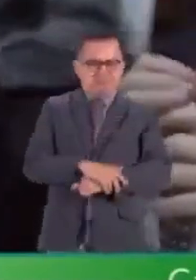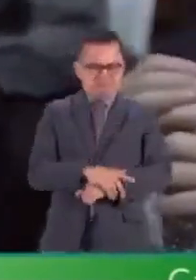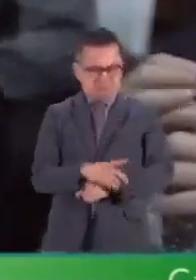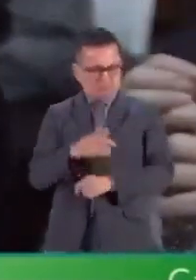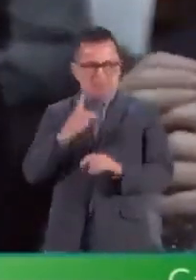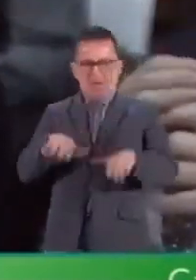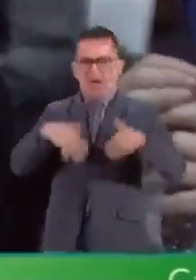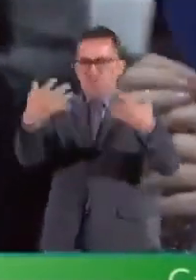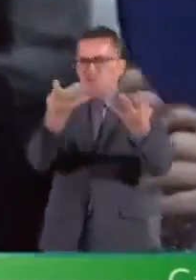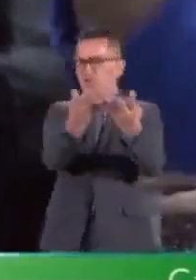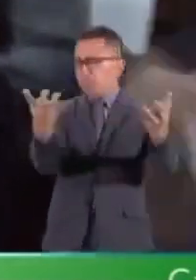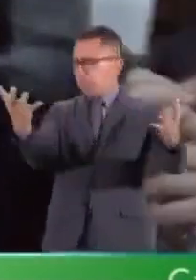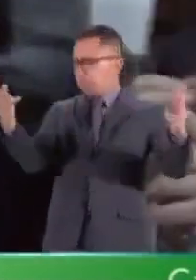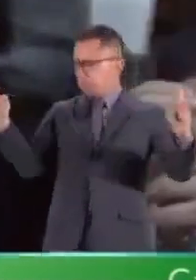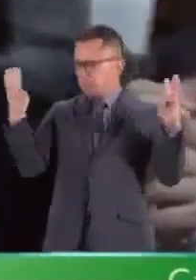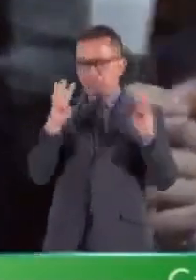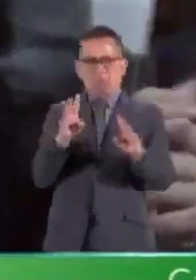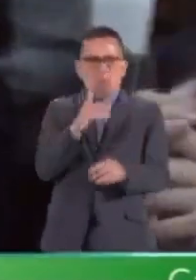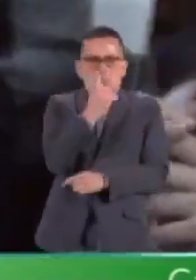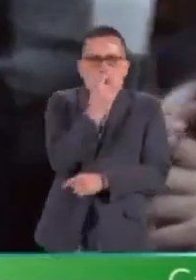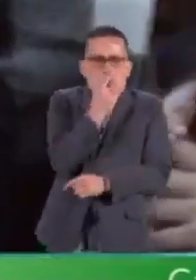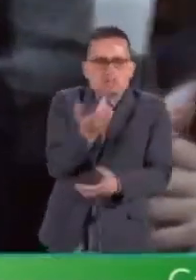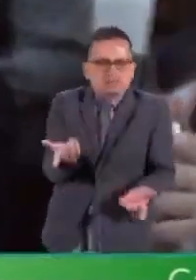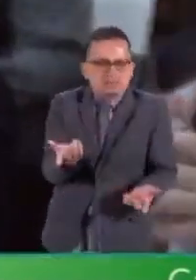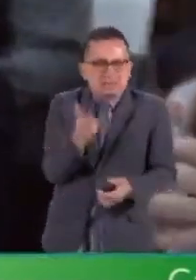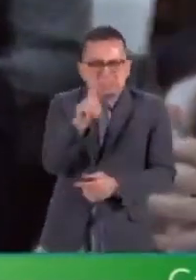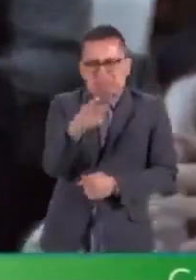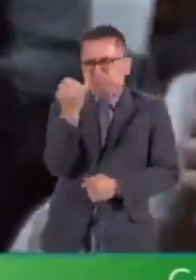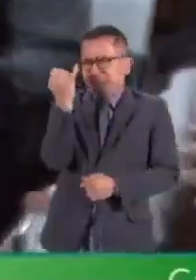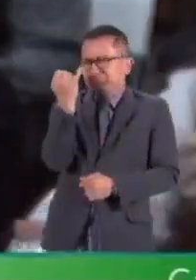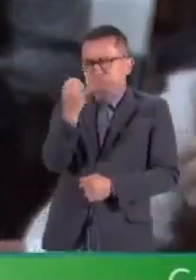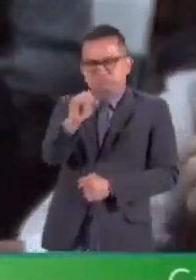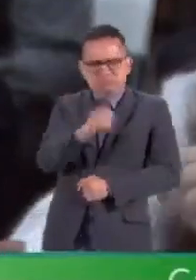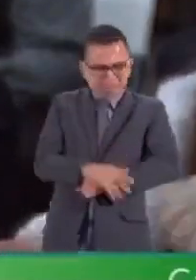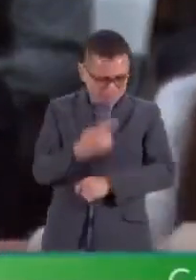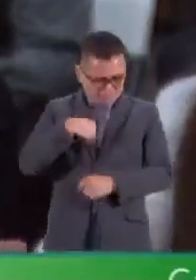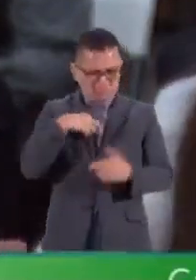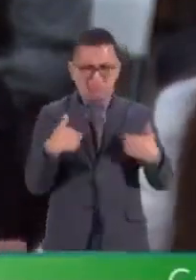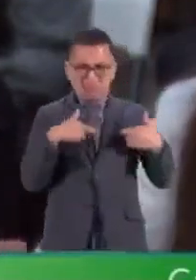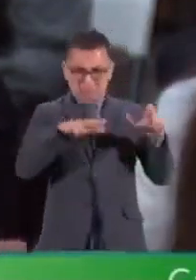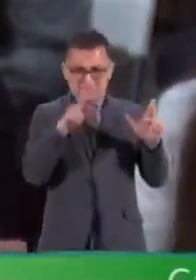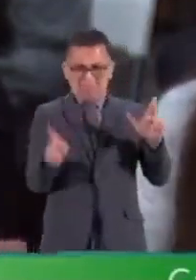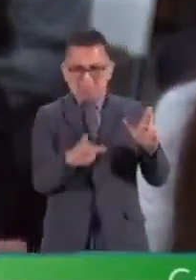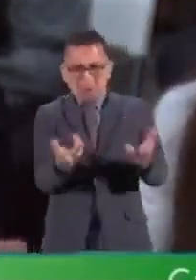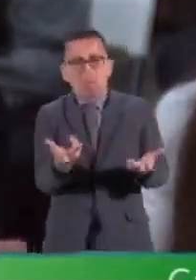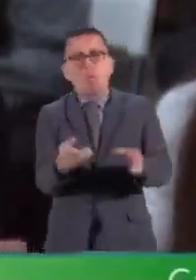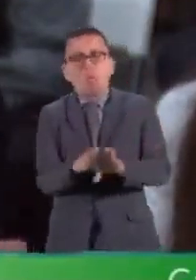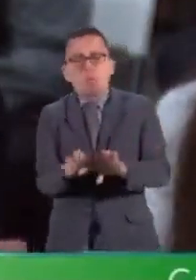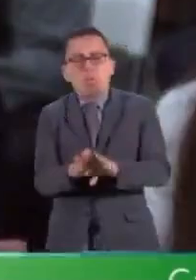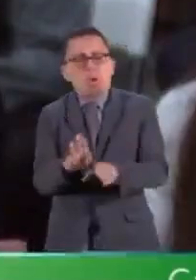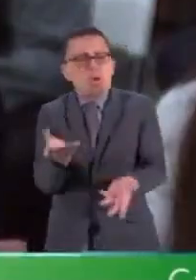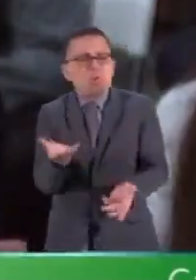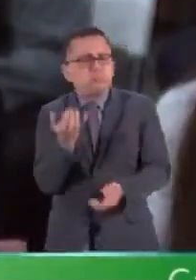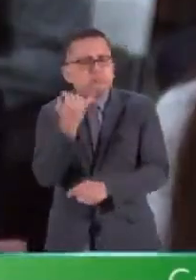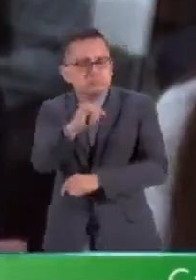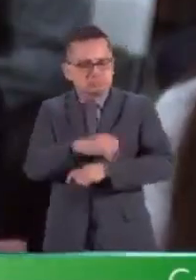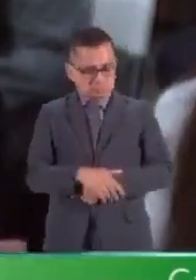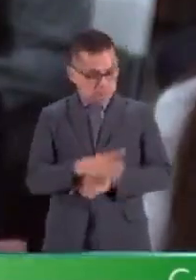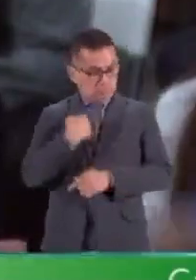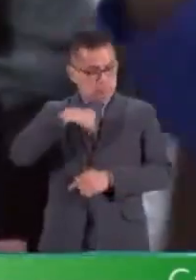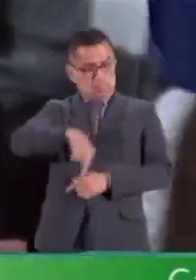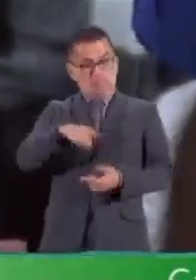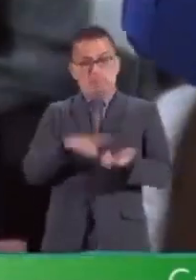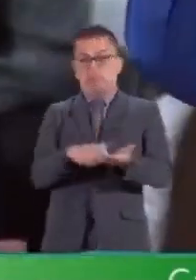policía antimotines allá afuera. Es imposible que creamos que estamos en un proceso